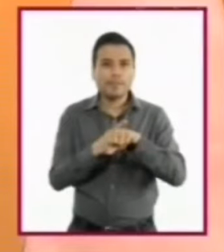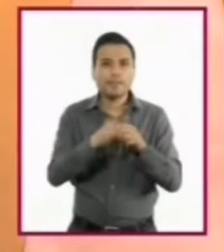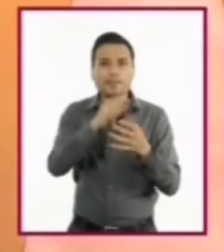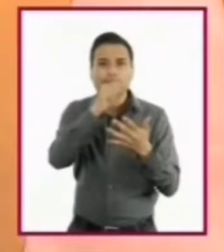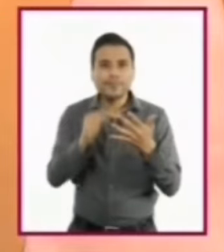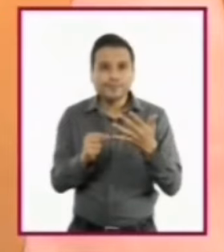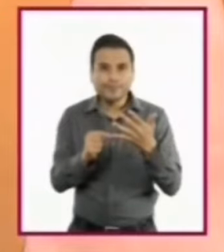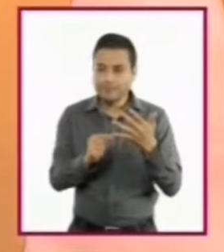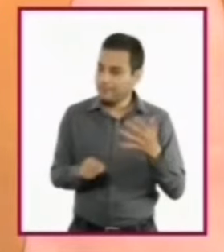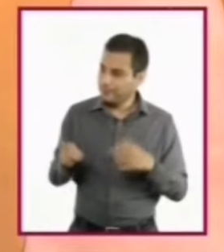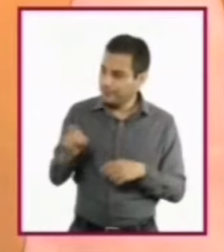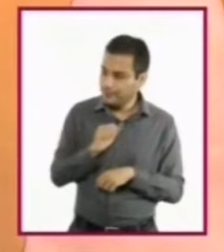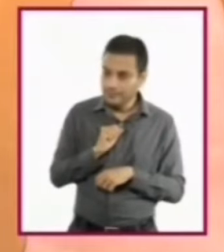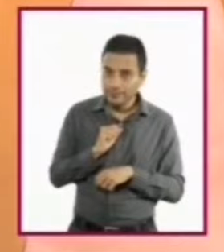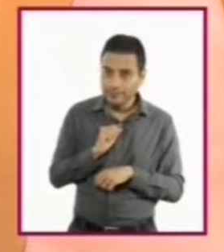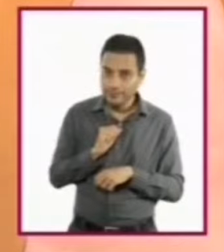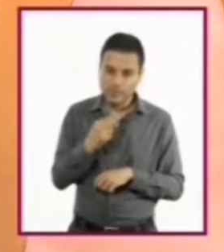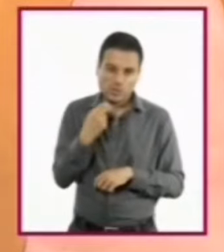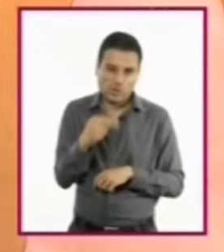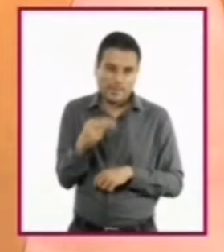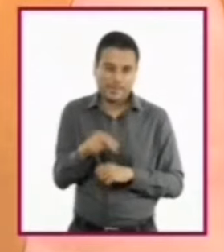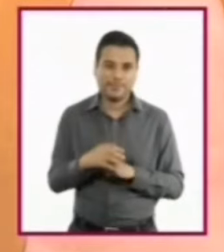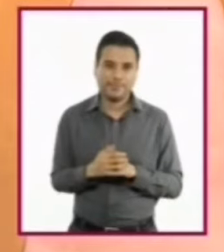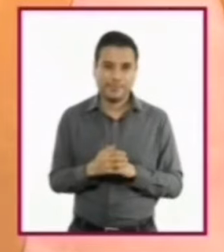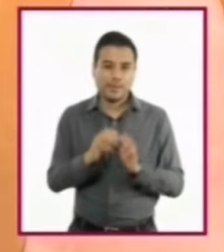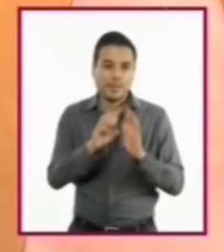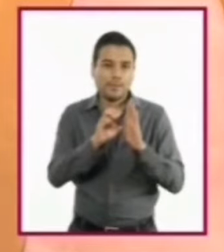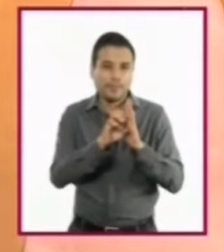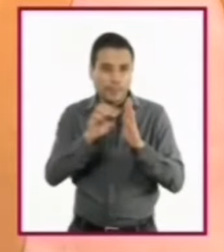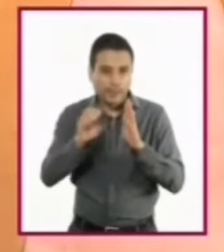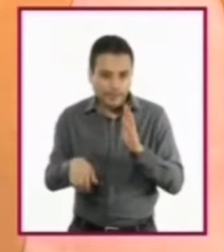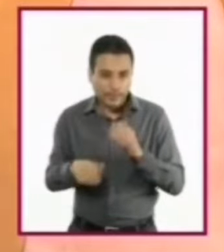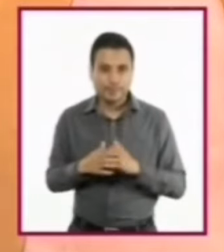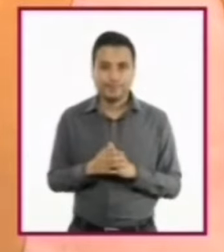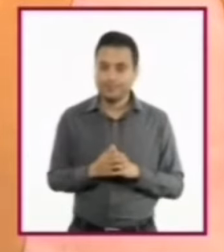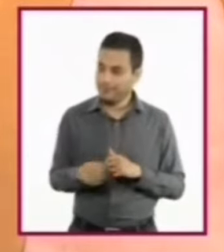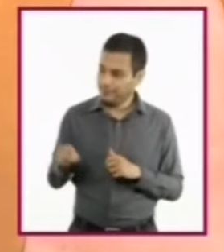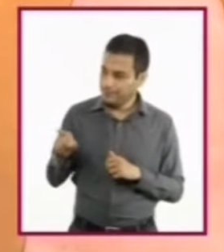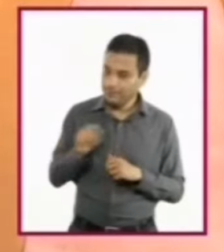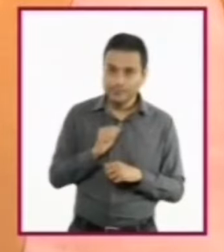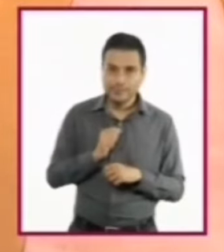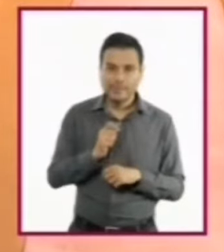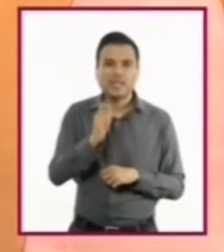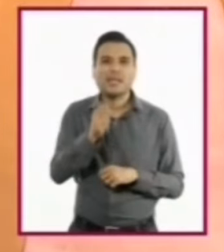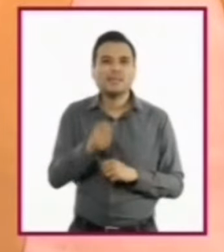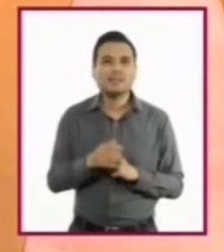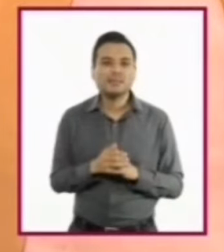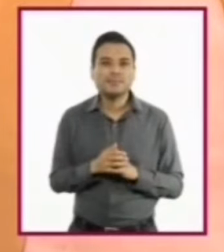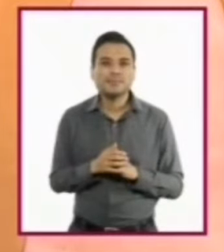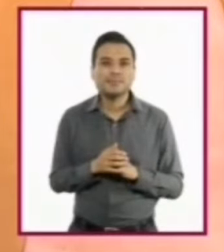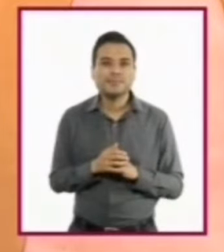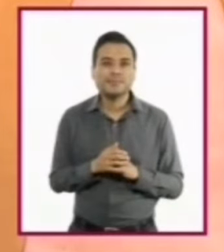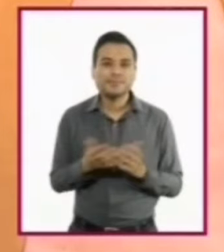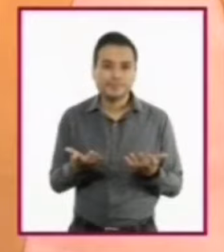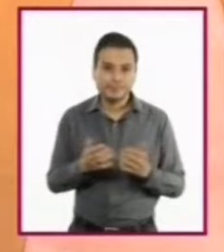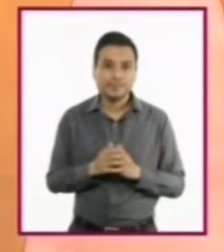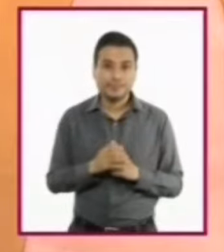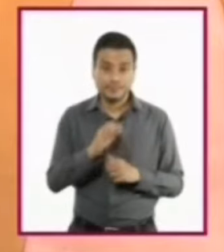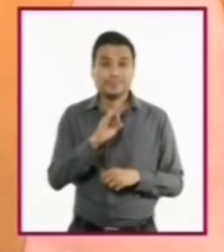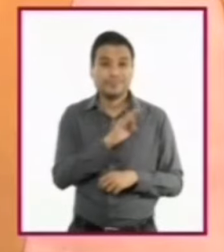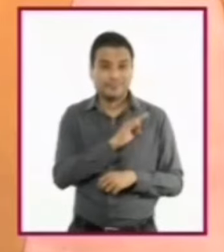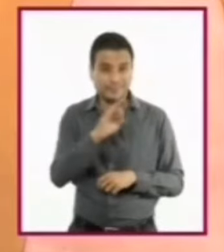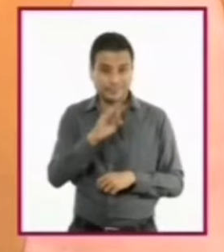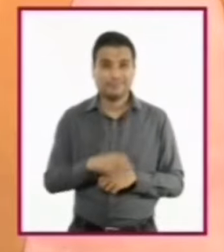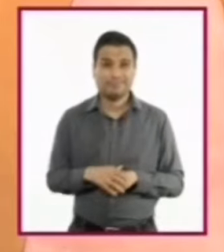enfermedades cardiovasculares. Entre estas se encuentran la aterosclerosis, que consiste en el depósito de sustancias